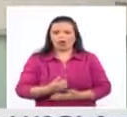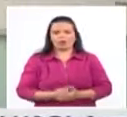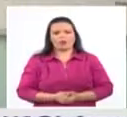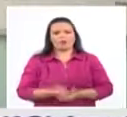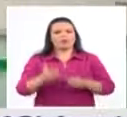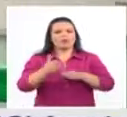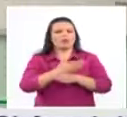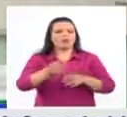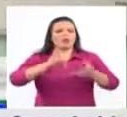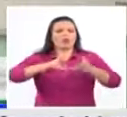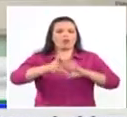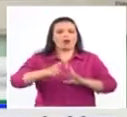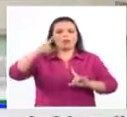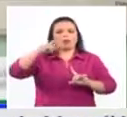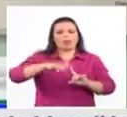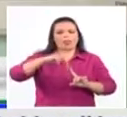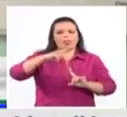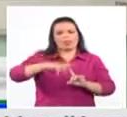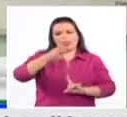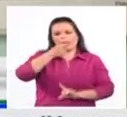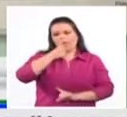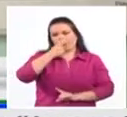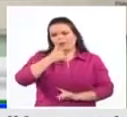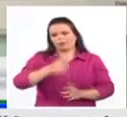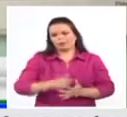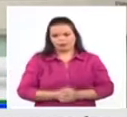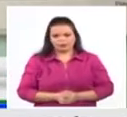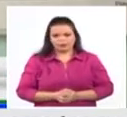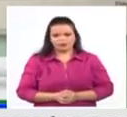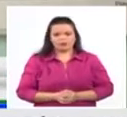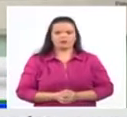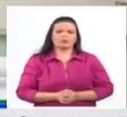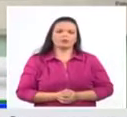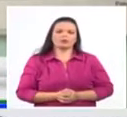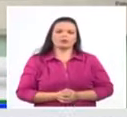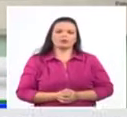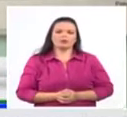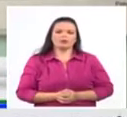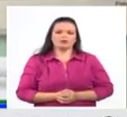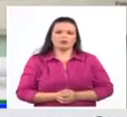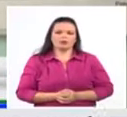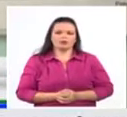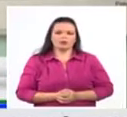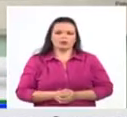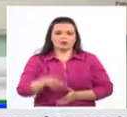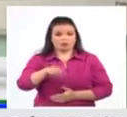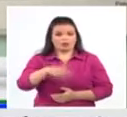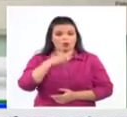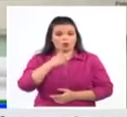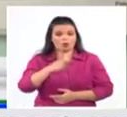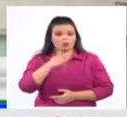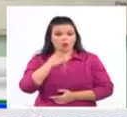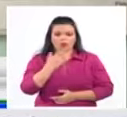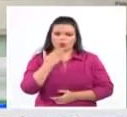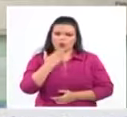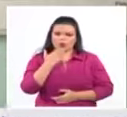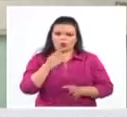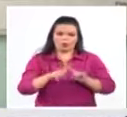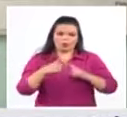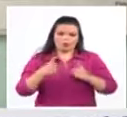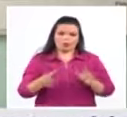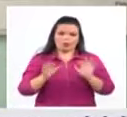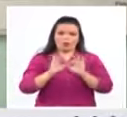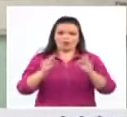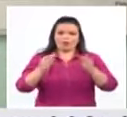Las consultas han sido eficientes porque han tenido en cuenta los médicos de los consultores de la familia, han